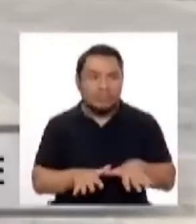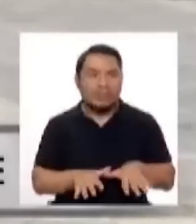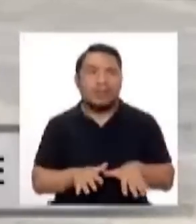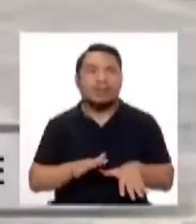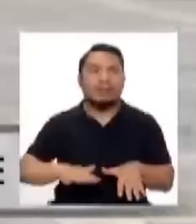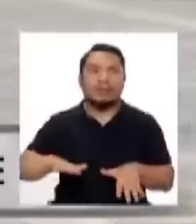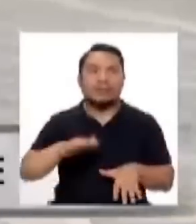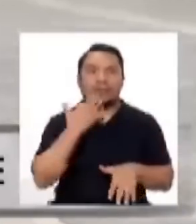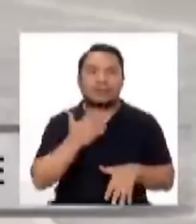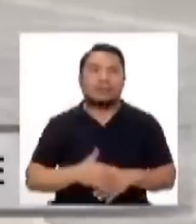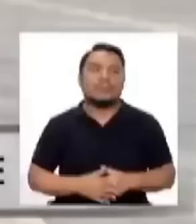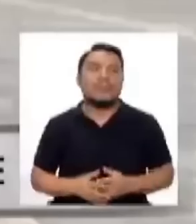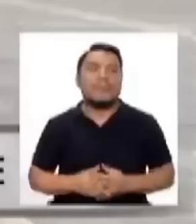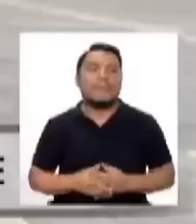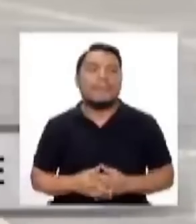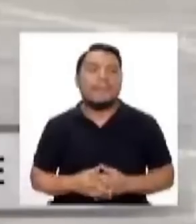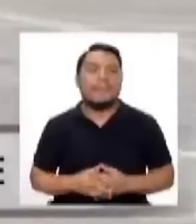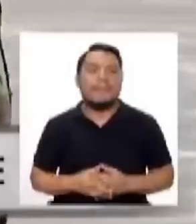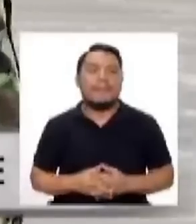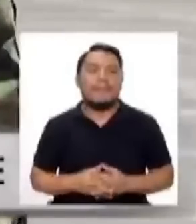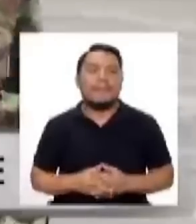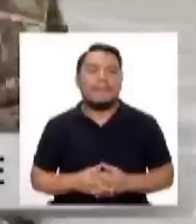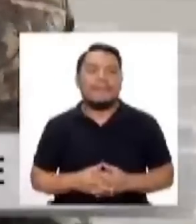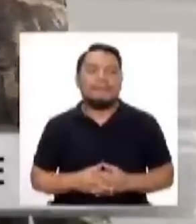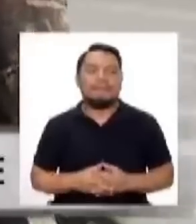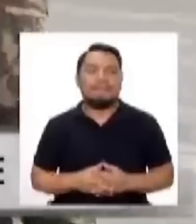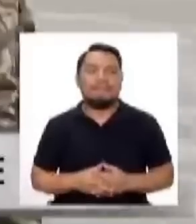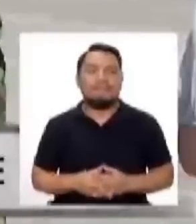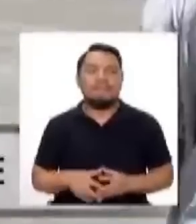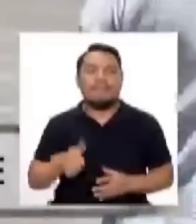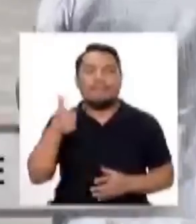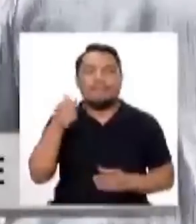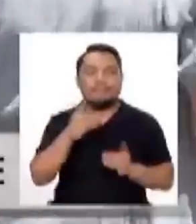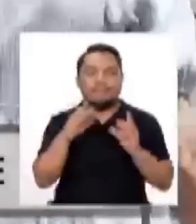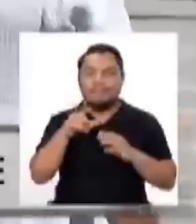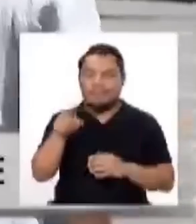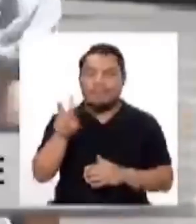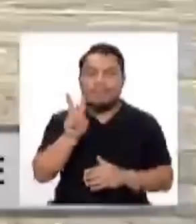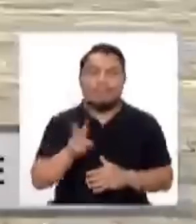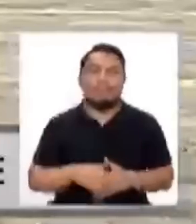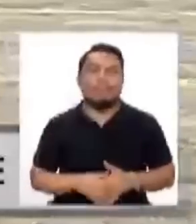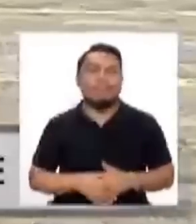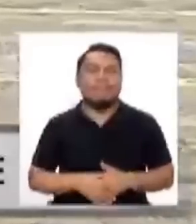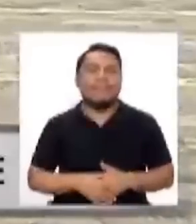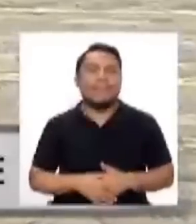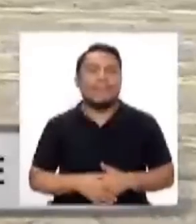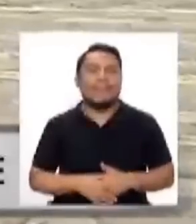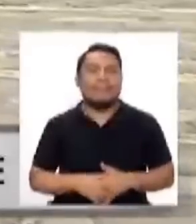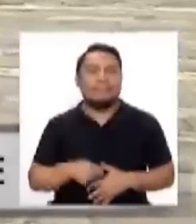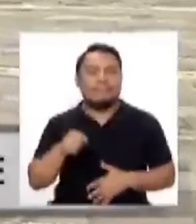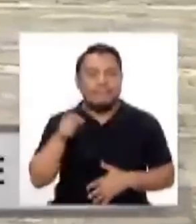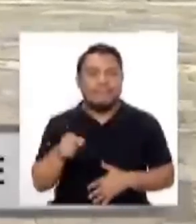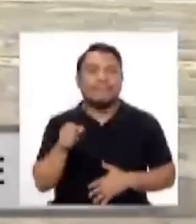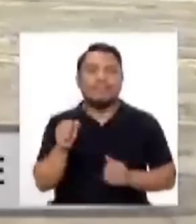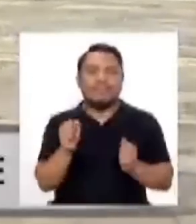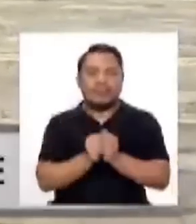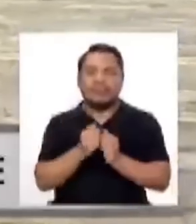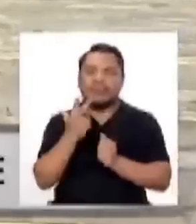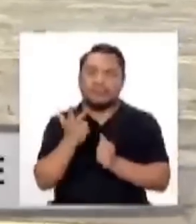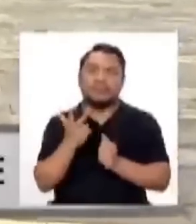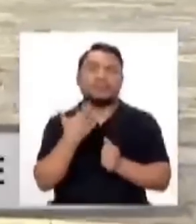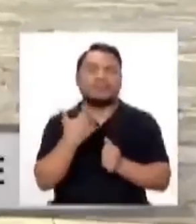Bien, fueron declaraciones entonces del presidente del Partido Demócrata Verde. Hay que mencionar que ellos han contado con esta